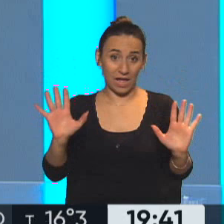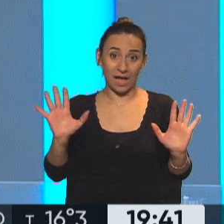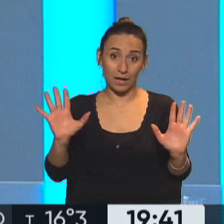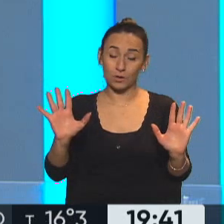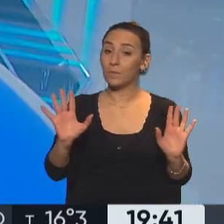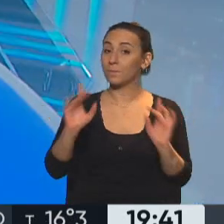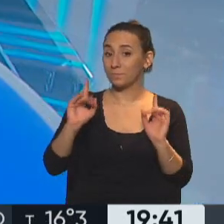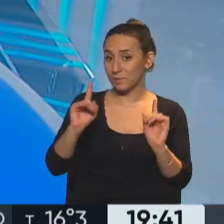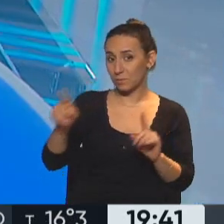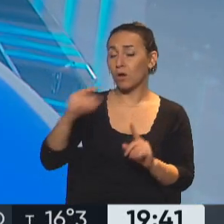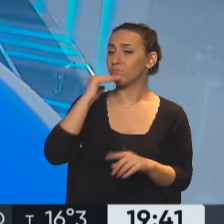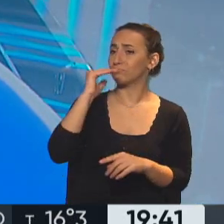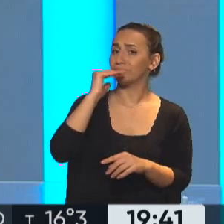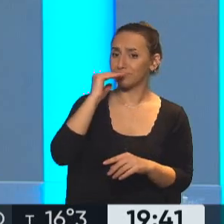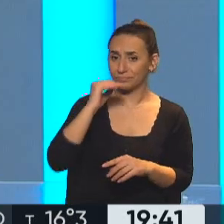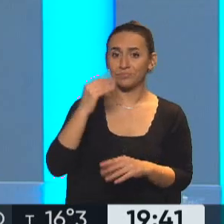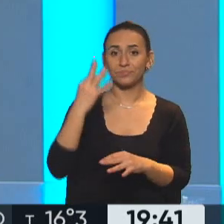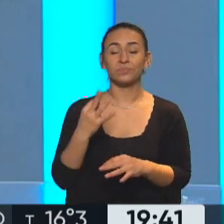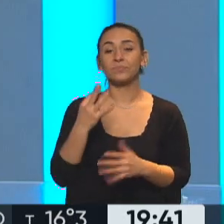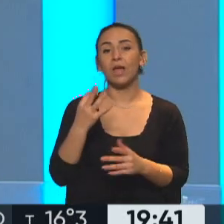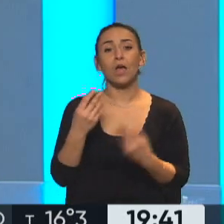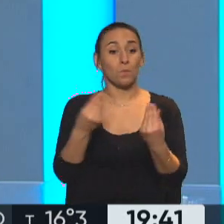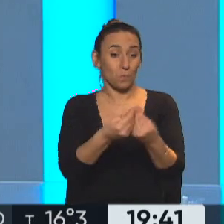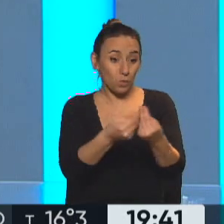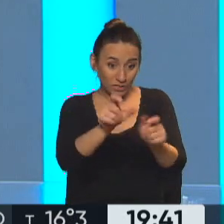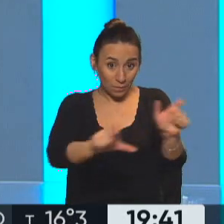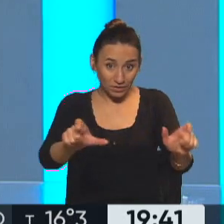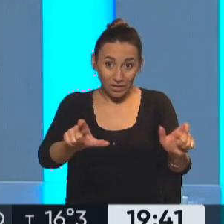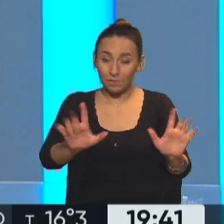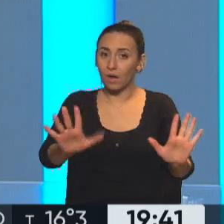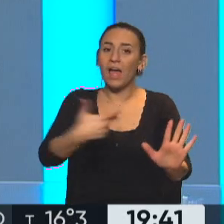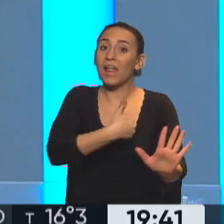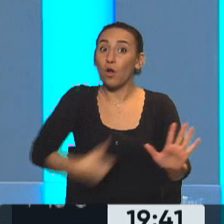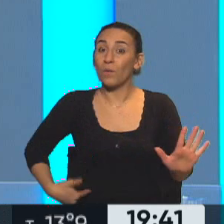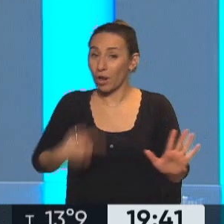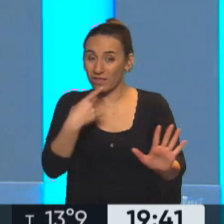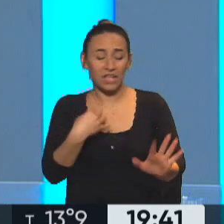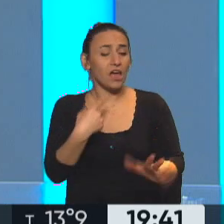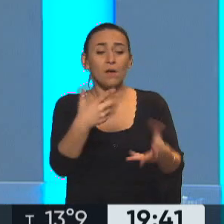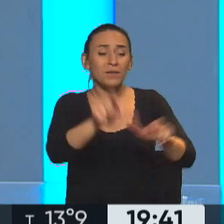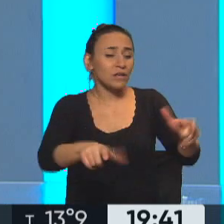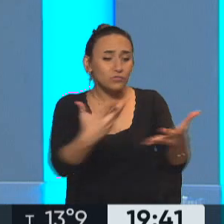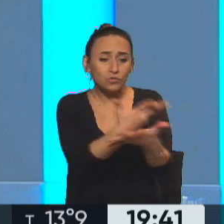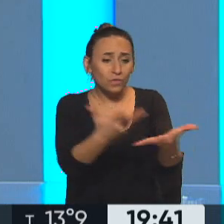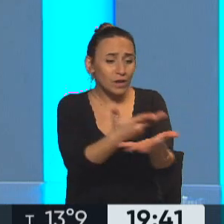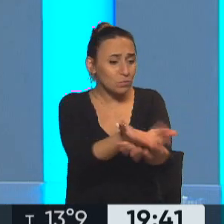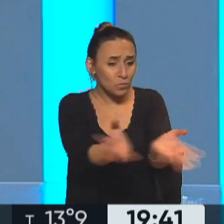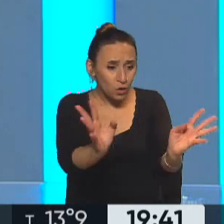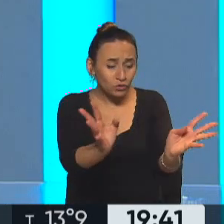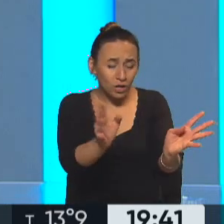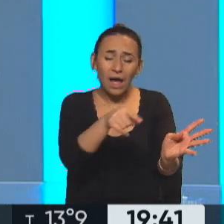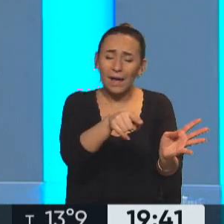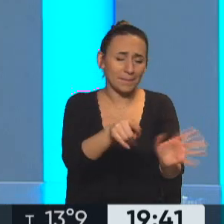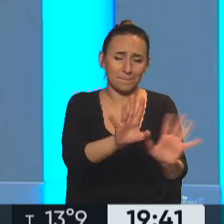de su discurso. El sufrimiento de muchos, o sea, que el gobierno va a impedir que el sufrimiento de muchos sea el beneficio de unos